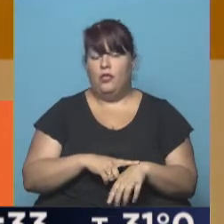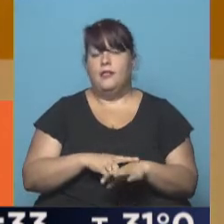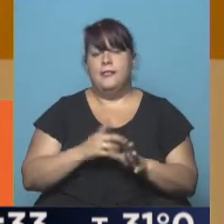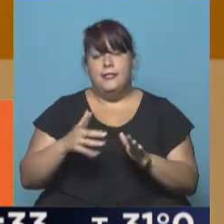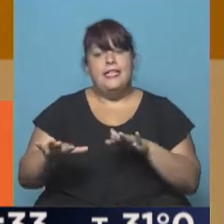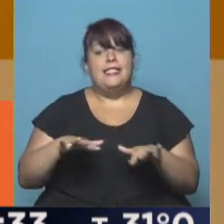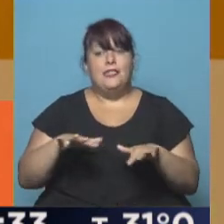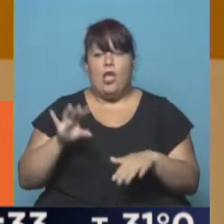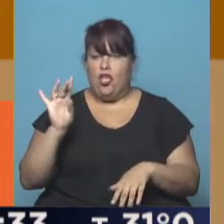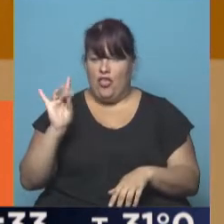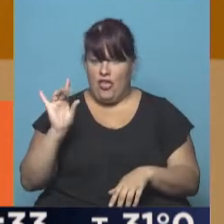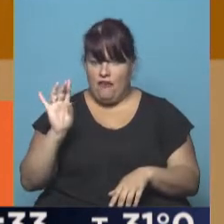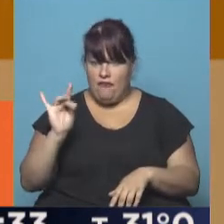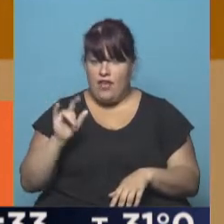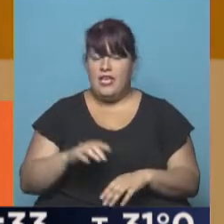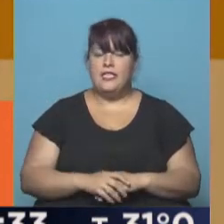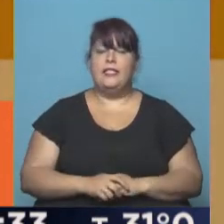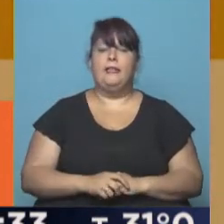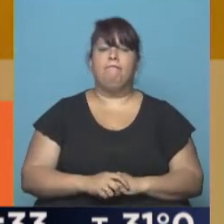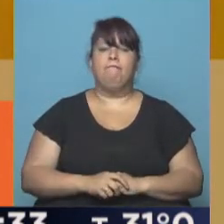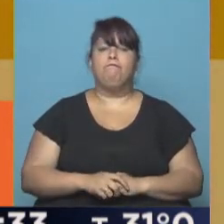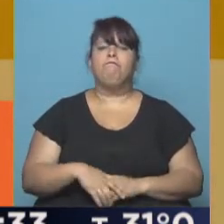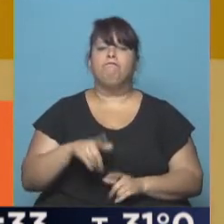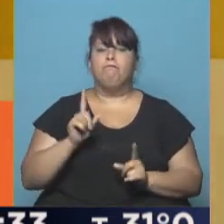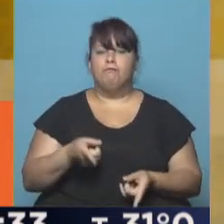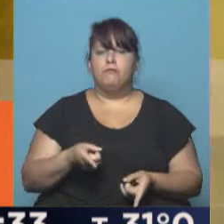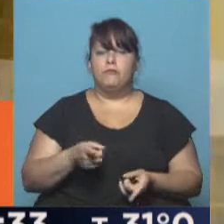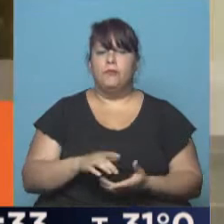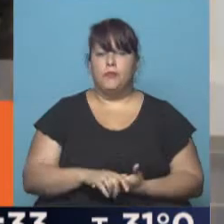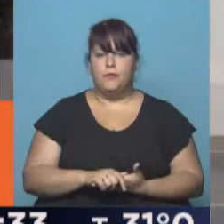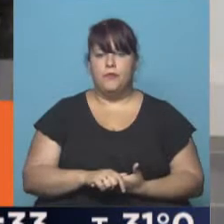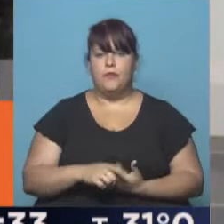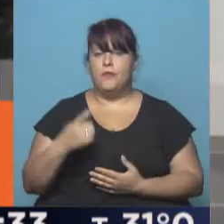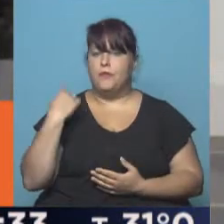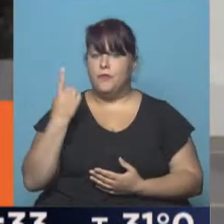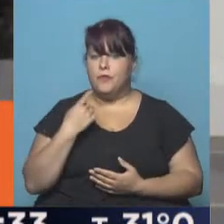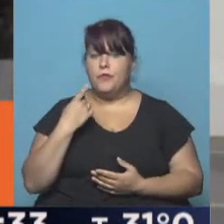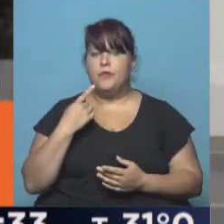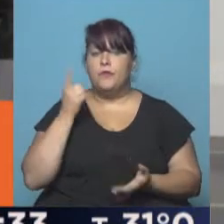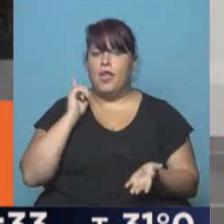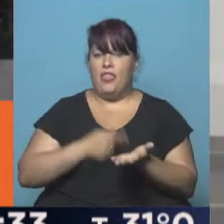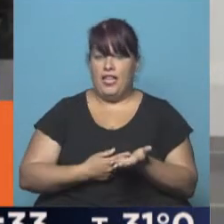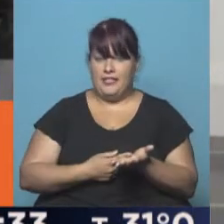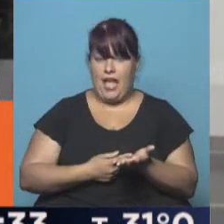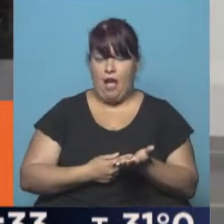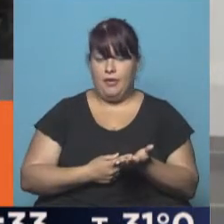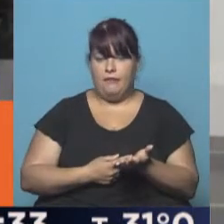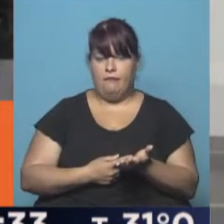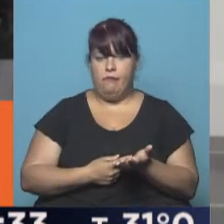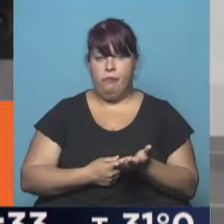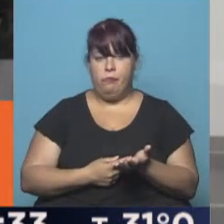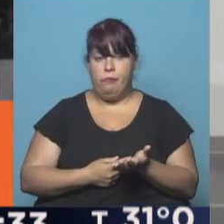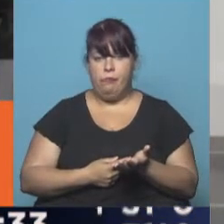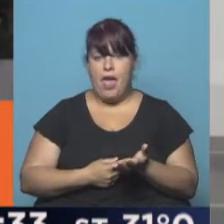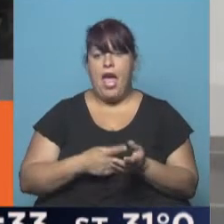la situación era difícil, en donde habíamos tenido un dictamen